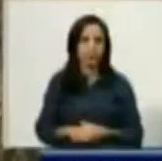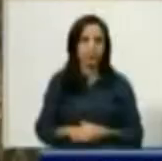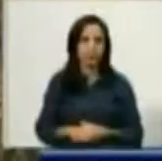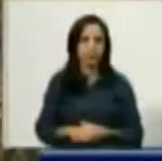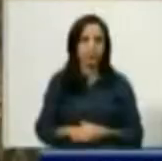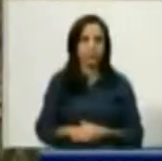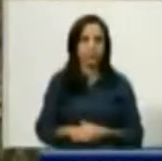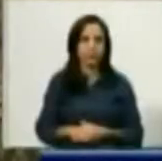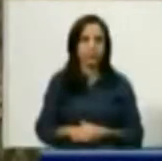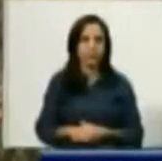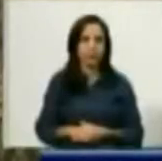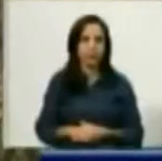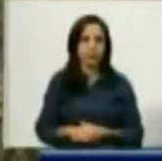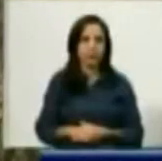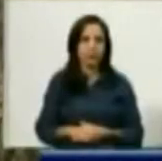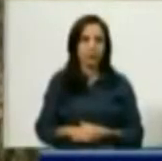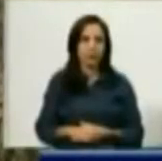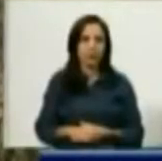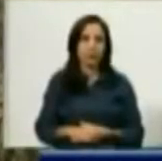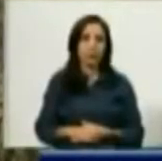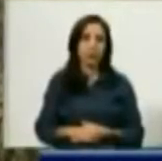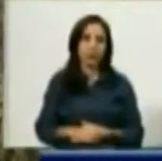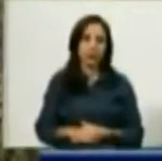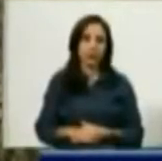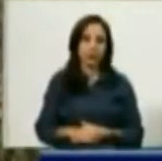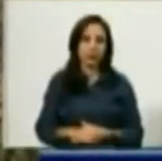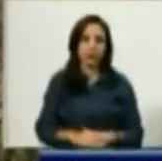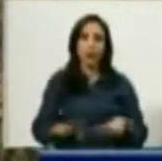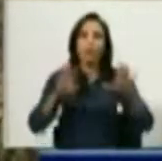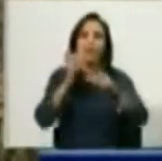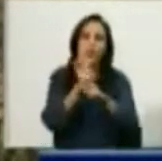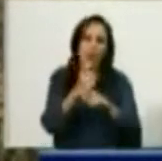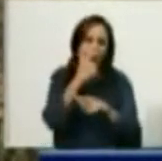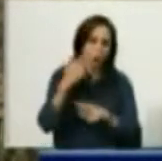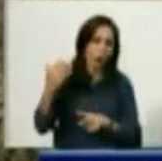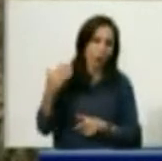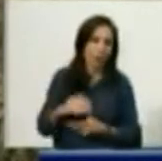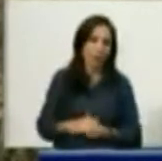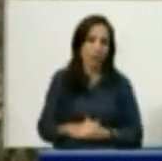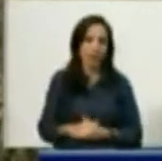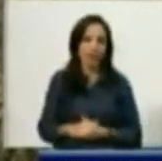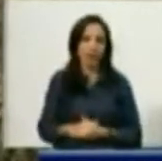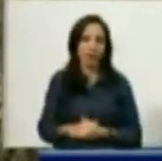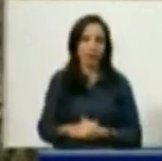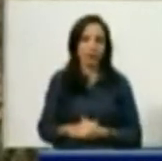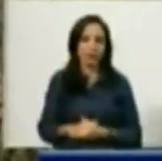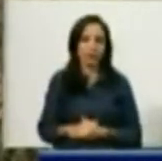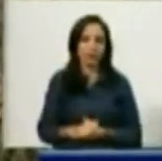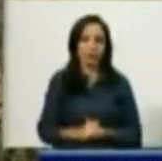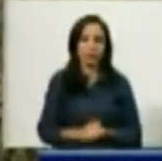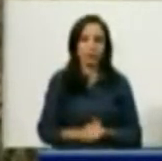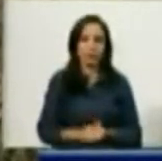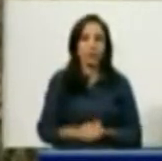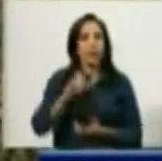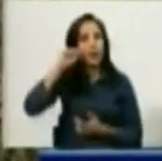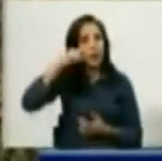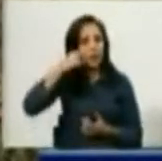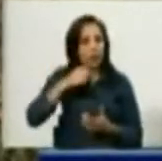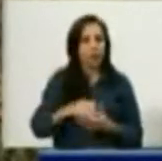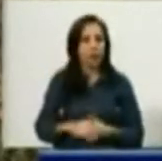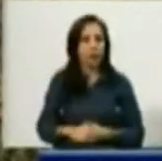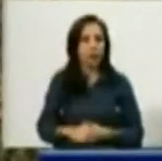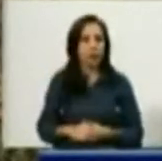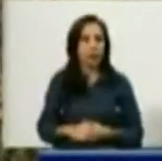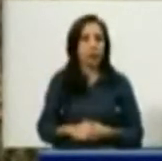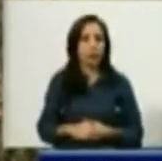no eso fue el 9 de agosto ese día y uno recuerda va recordando